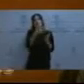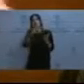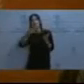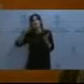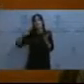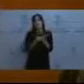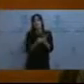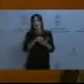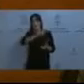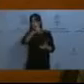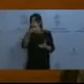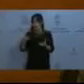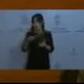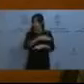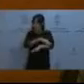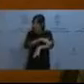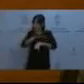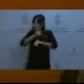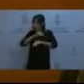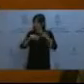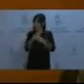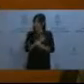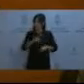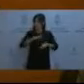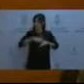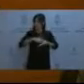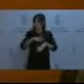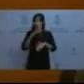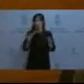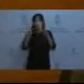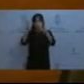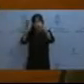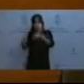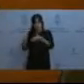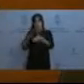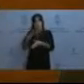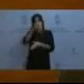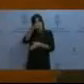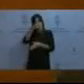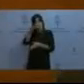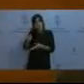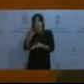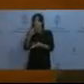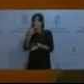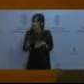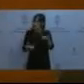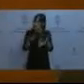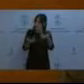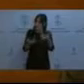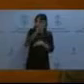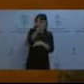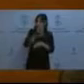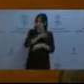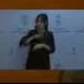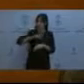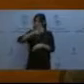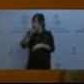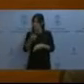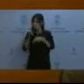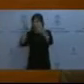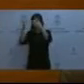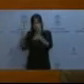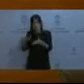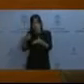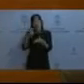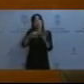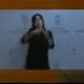¿Por qué no lo hace su gobierno? Ustedes, los socialistas asturianos, que son tan dados a compararnos con otras comunidades, podían tomar buena nota de lo que hacen